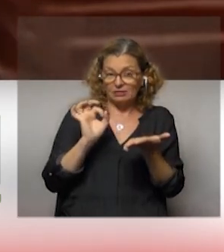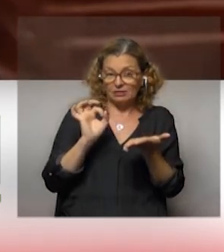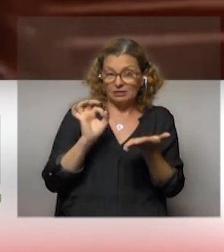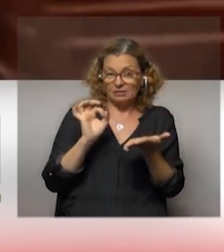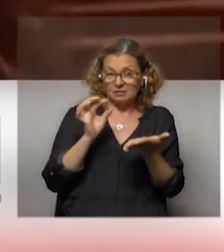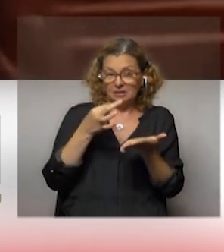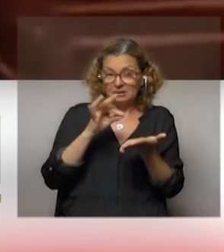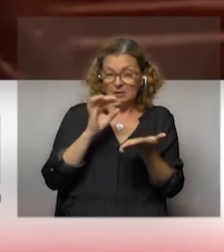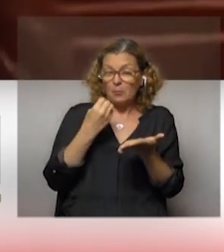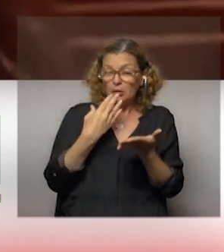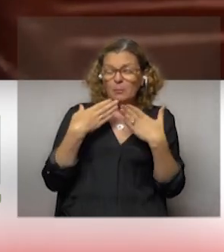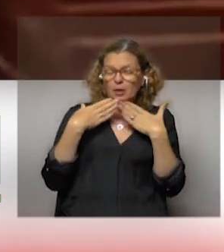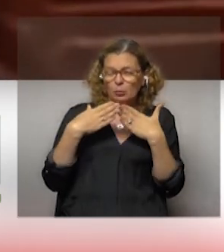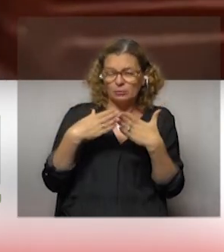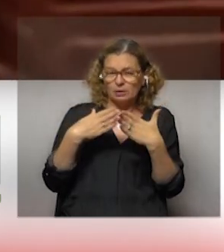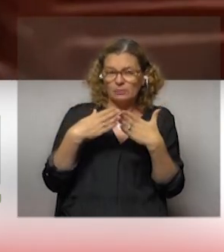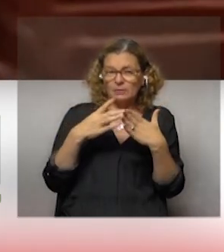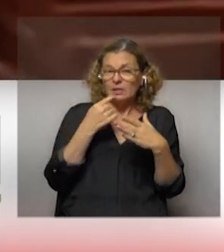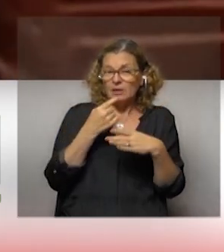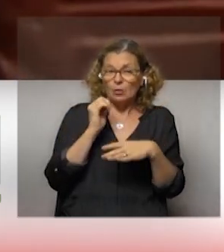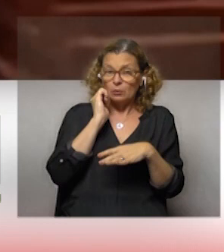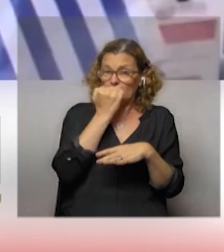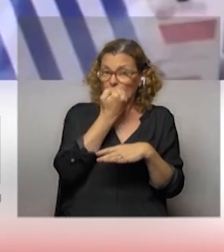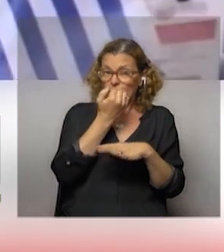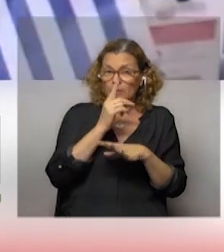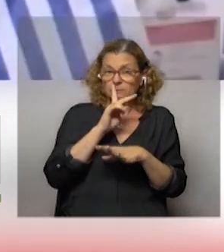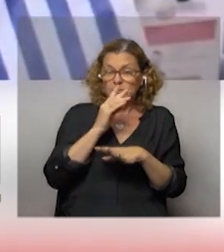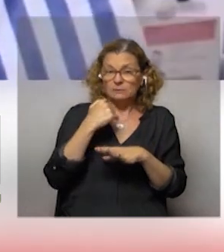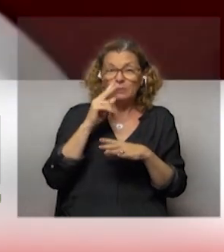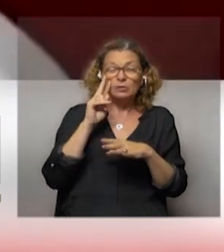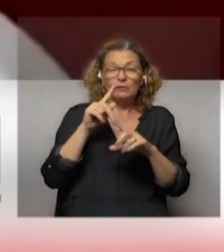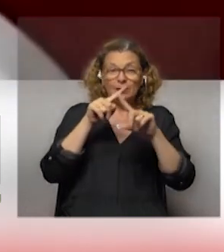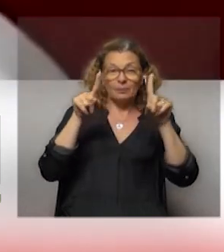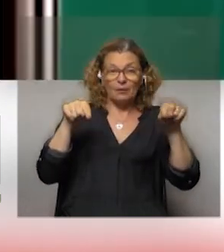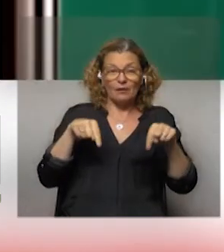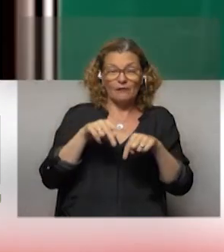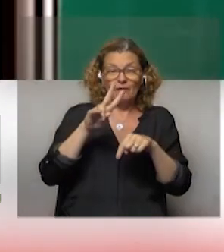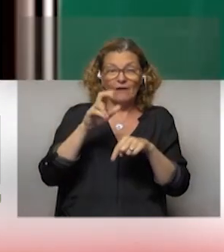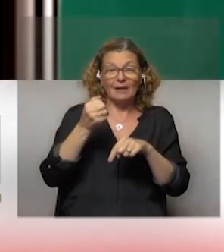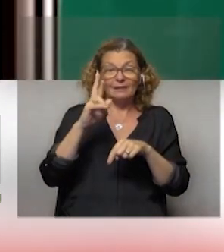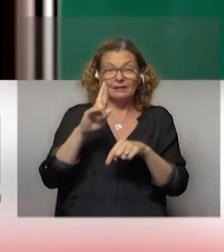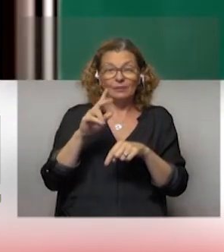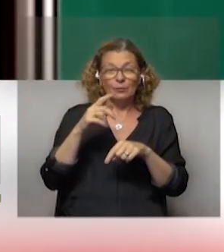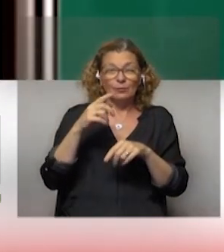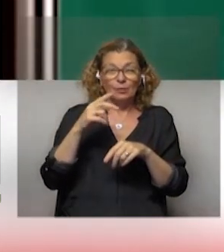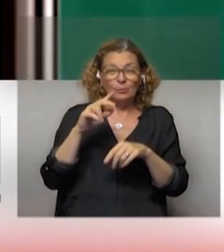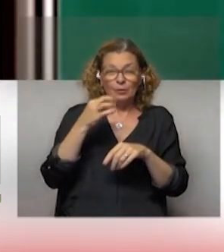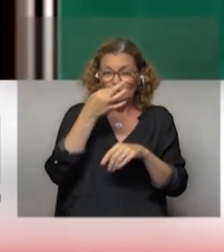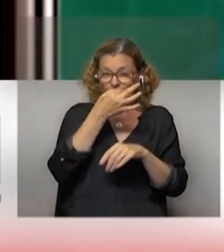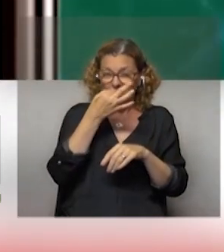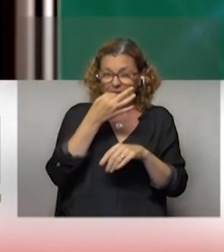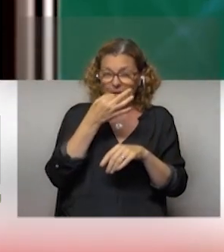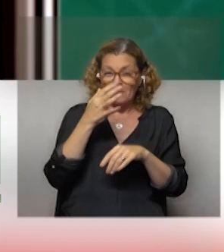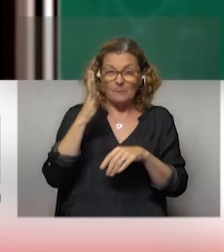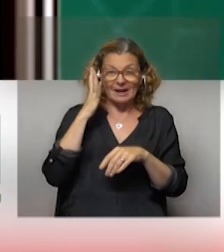detalle de Por qué se me lo pregunta porque me dijo que era una cosa reservada a mí me gustaría ver el bar a ver a ver a ver es un arco uruguayo muy peligroso y